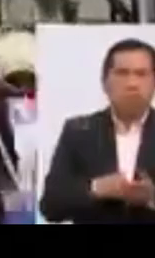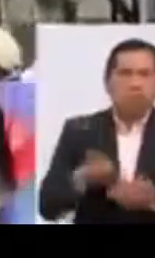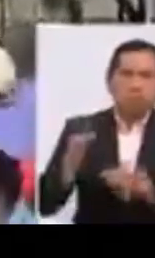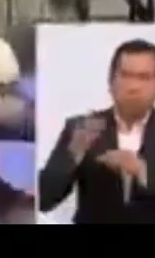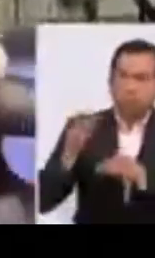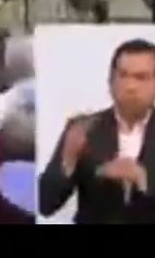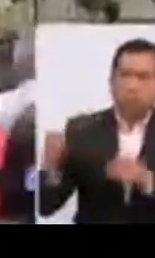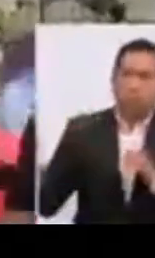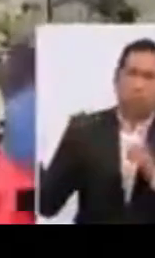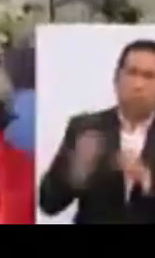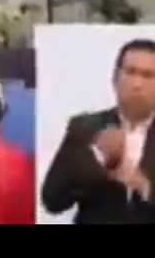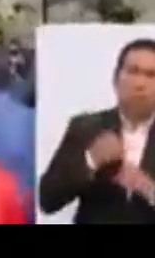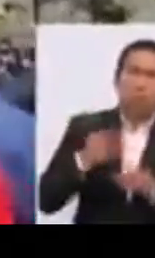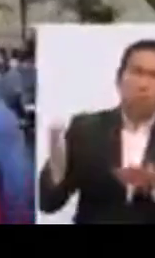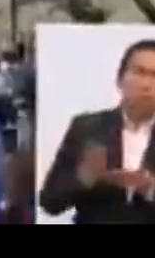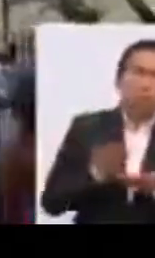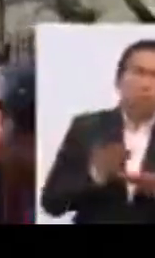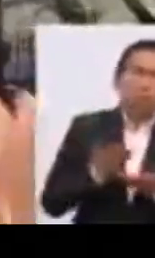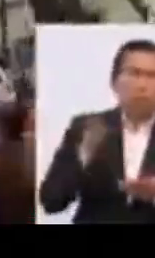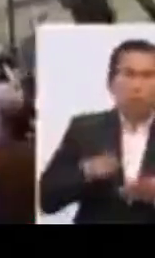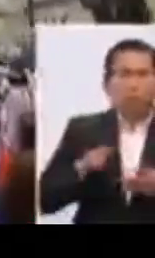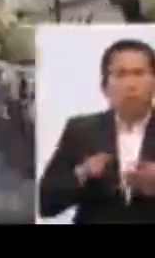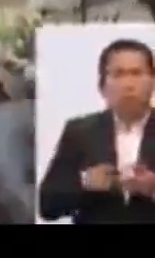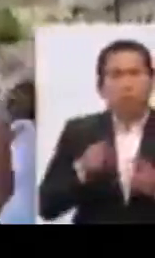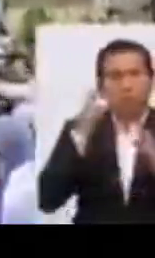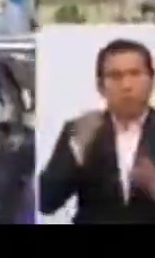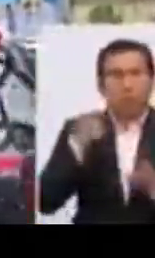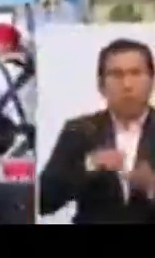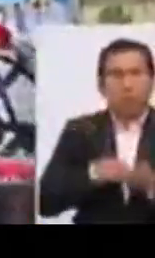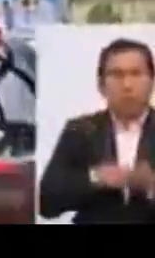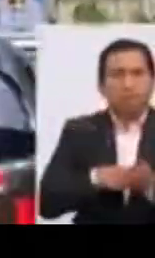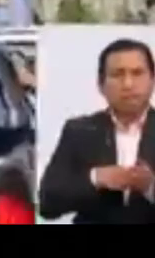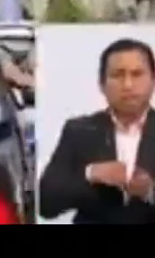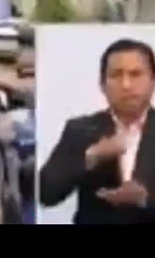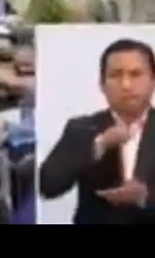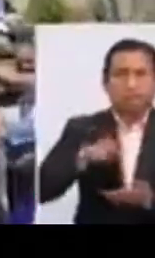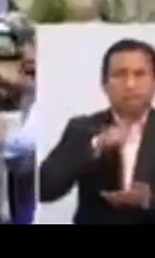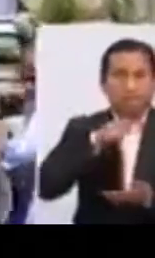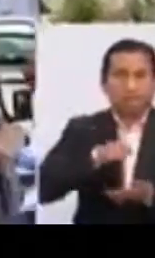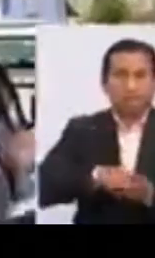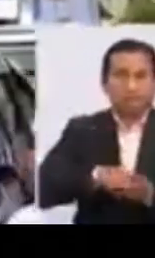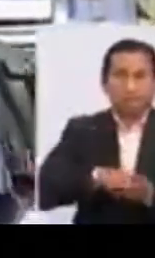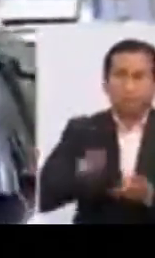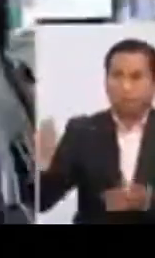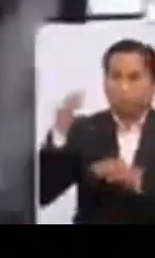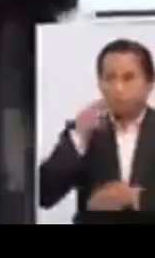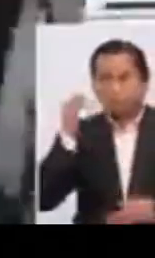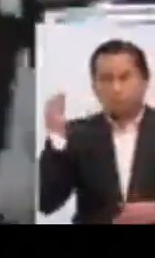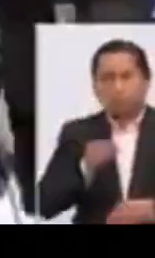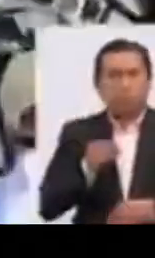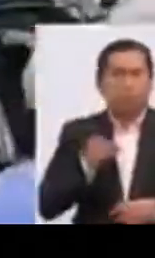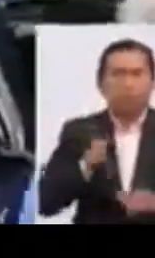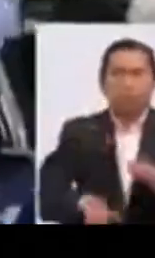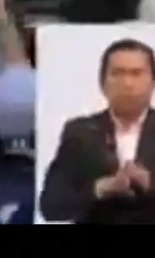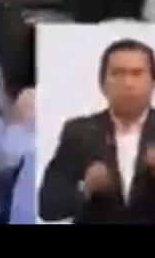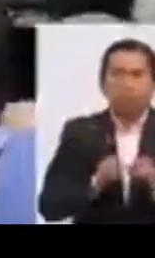saca palos. Entonces yo creo que tenemos que empezar a respetar. Ya Trinidad ya no es el patio trasero de Santa Cruz. Y ojo,